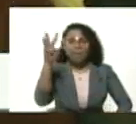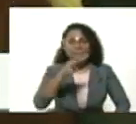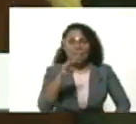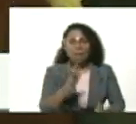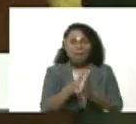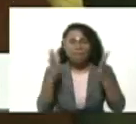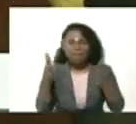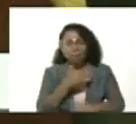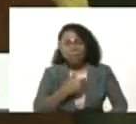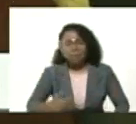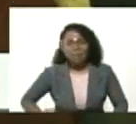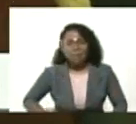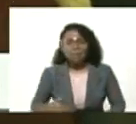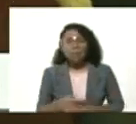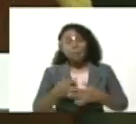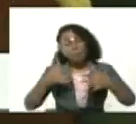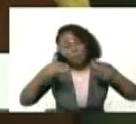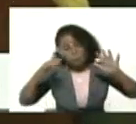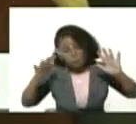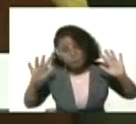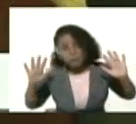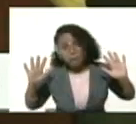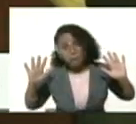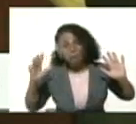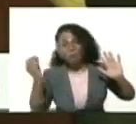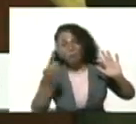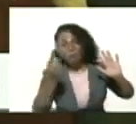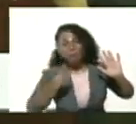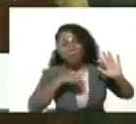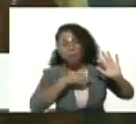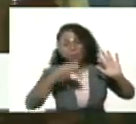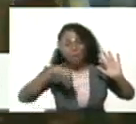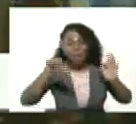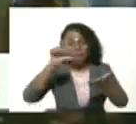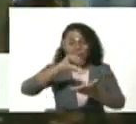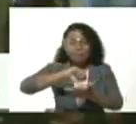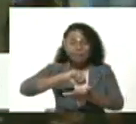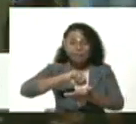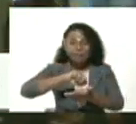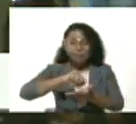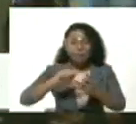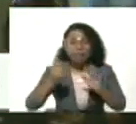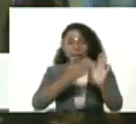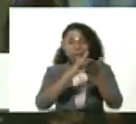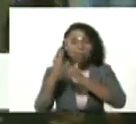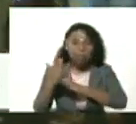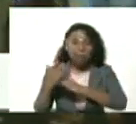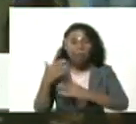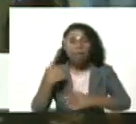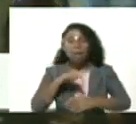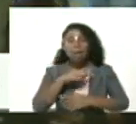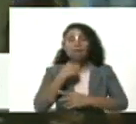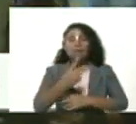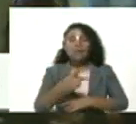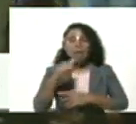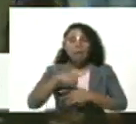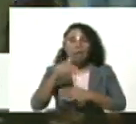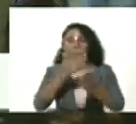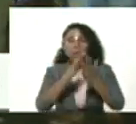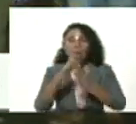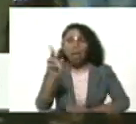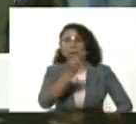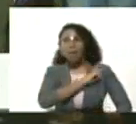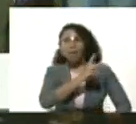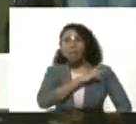grande, presidente. Y por supuesto, como estamos aquí en medio de la comunidad, está la vocera de esta comunidad, la jefa